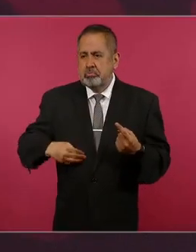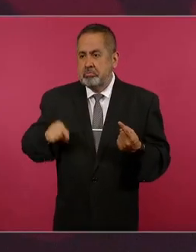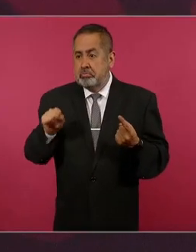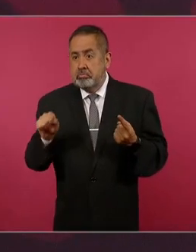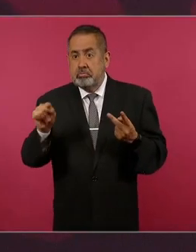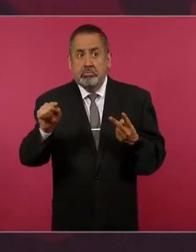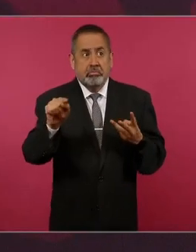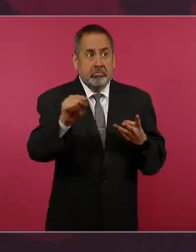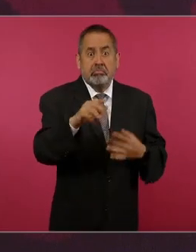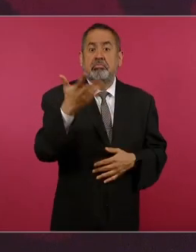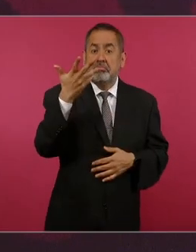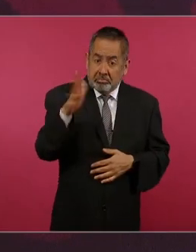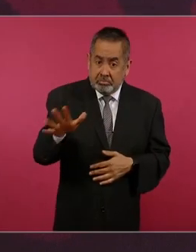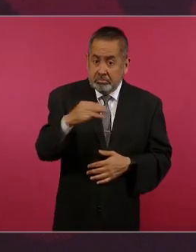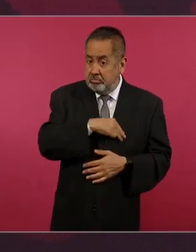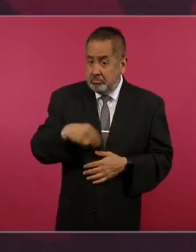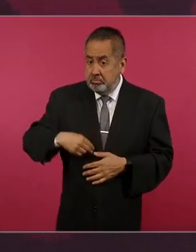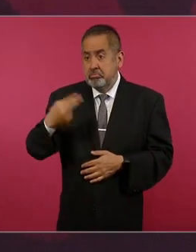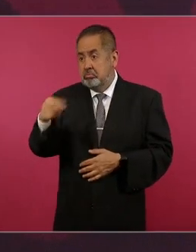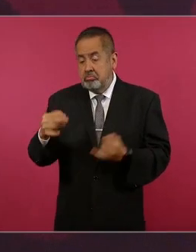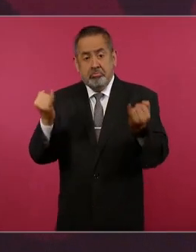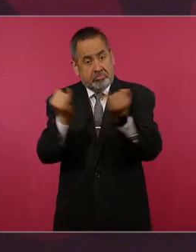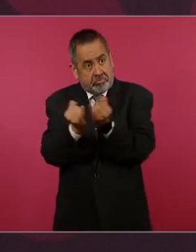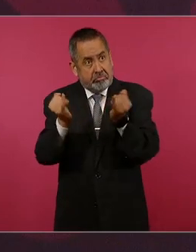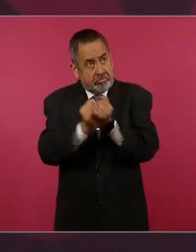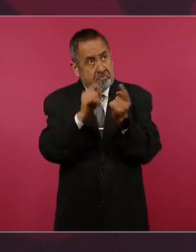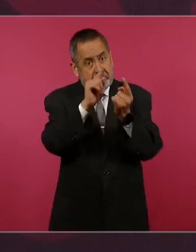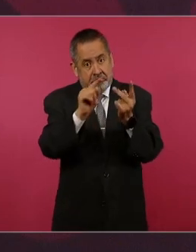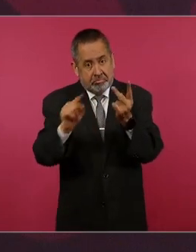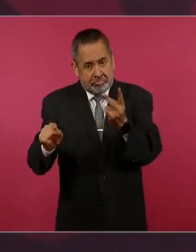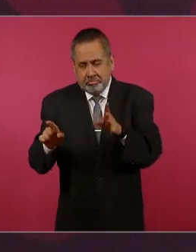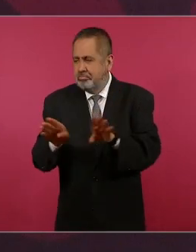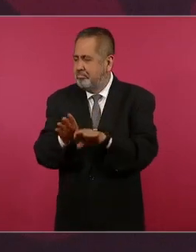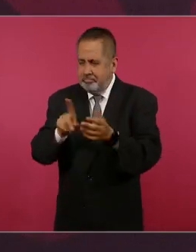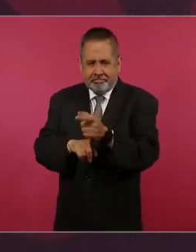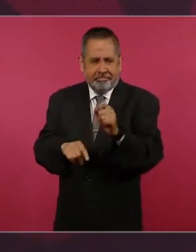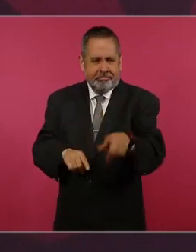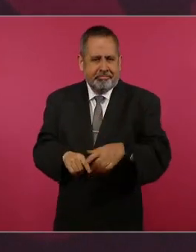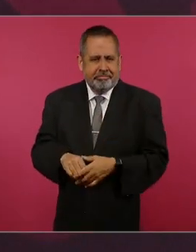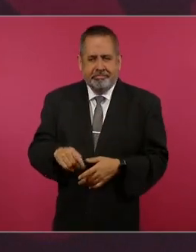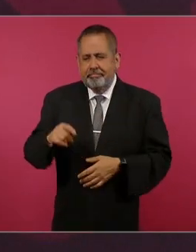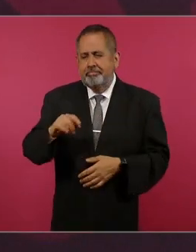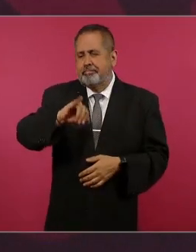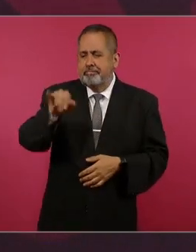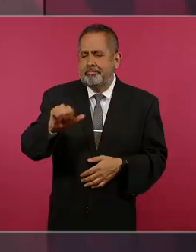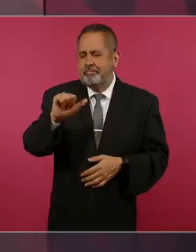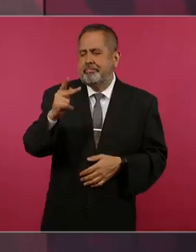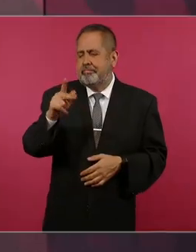municipios, así como Jalpa,